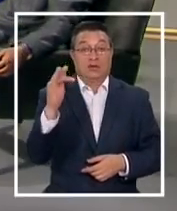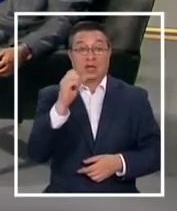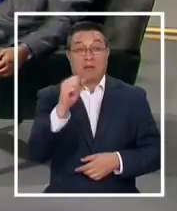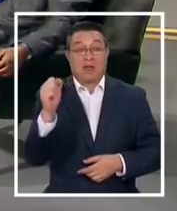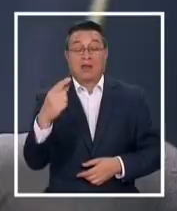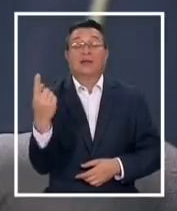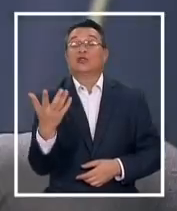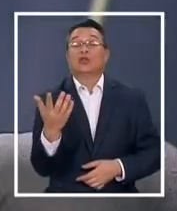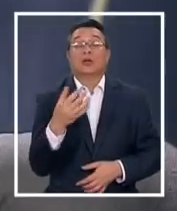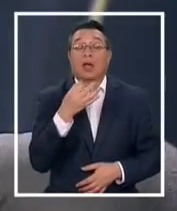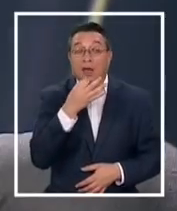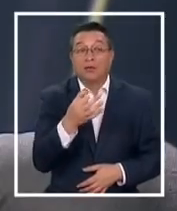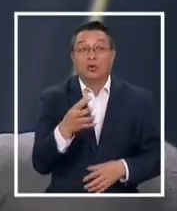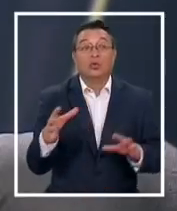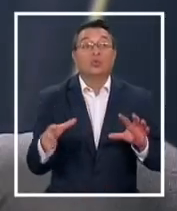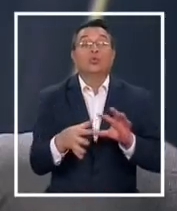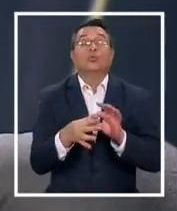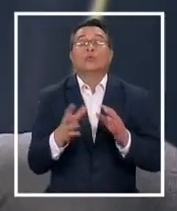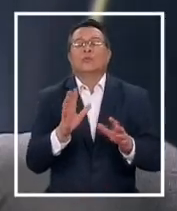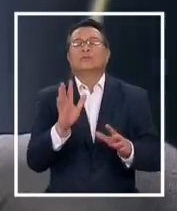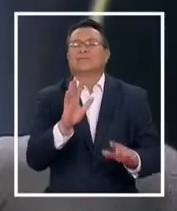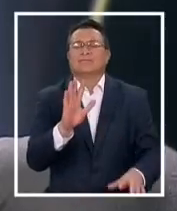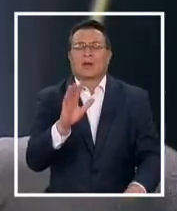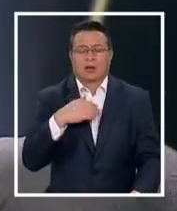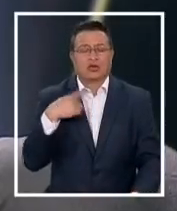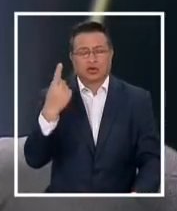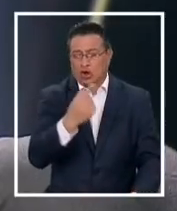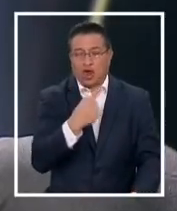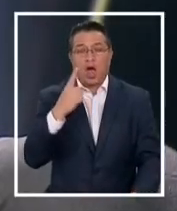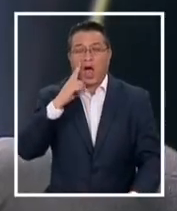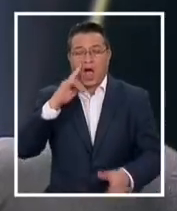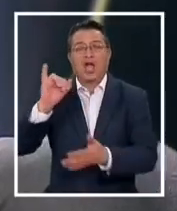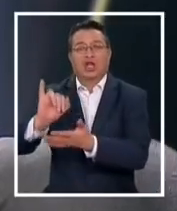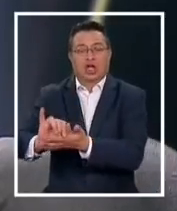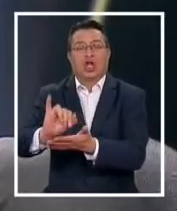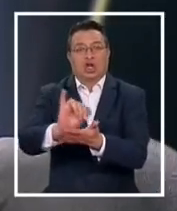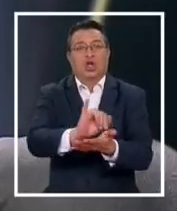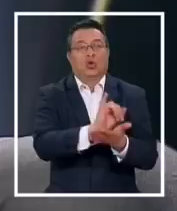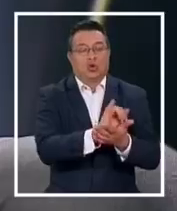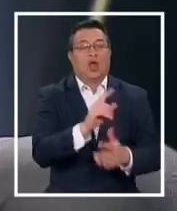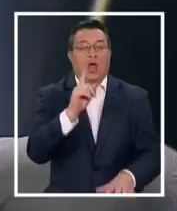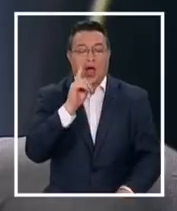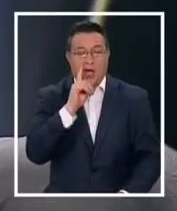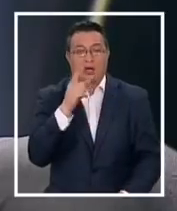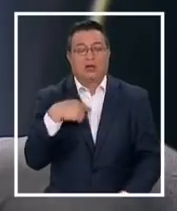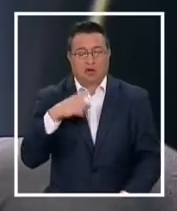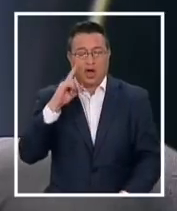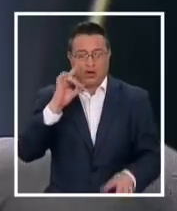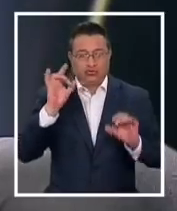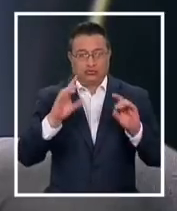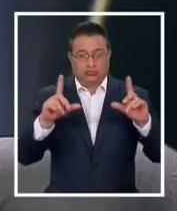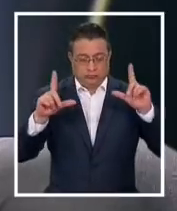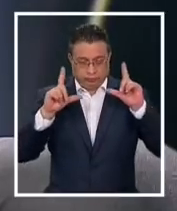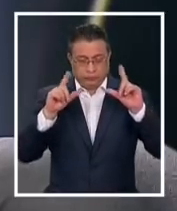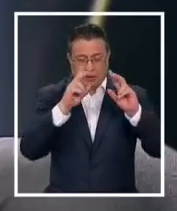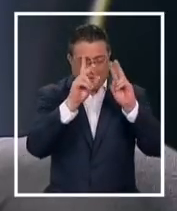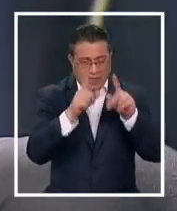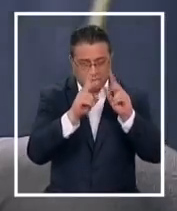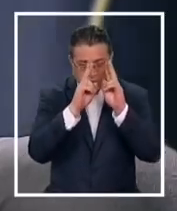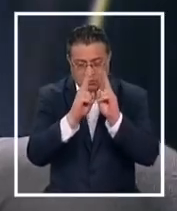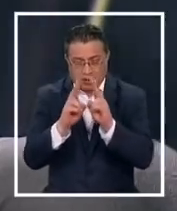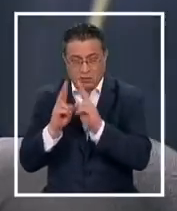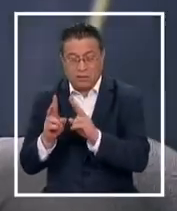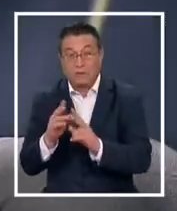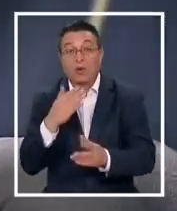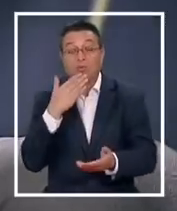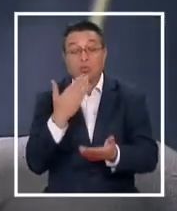qué pasa, Connie? Que yo creo que al final del día nosotros tenemos instituciones en nuestro país, tenemos emblemas y hay que respetarlas. Y